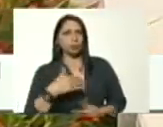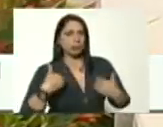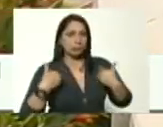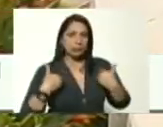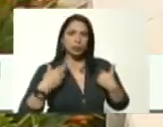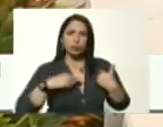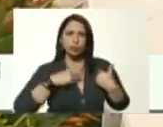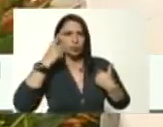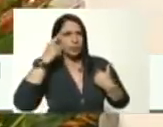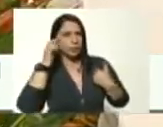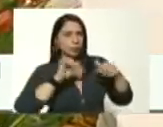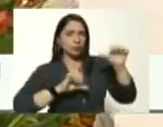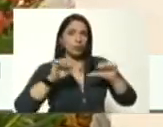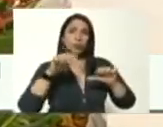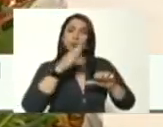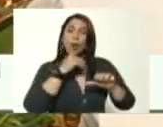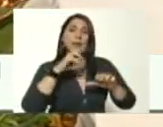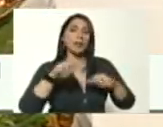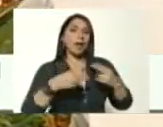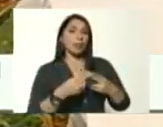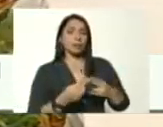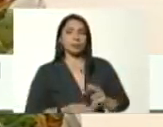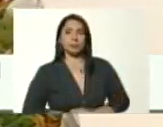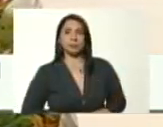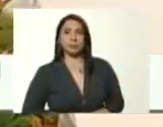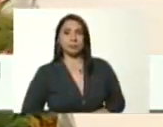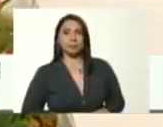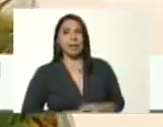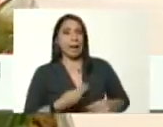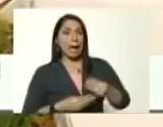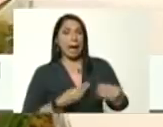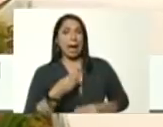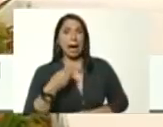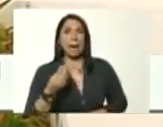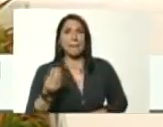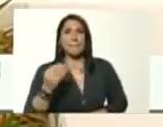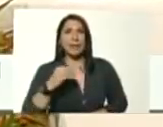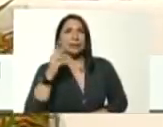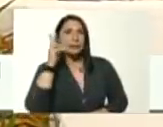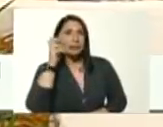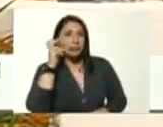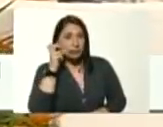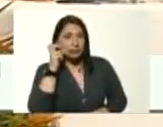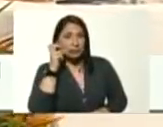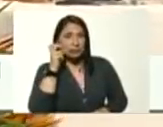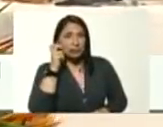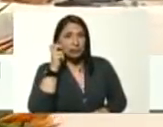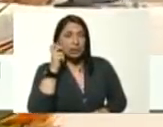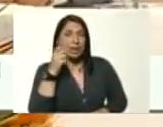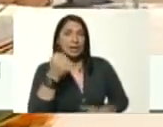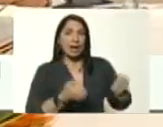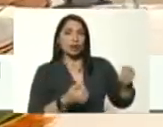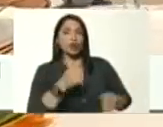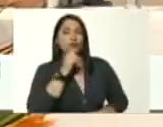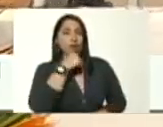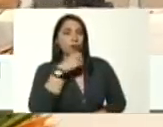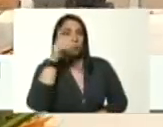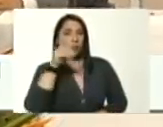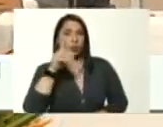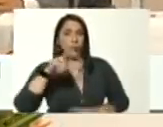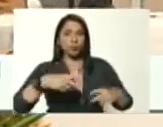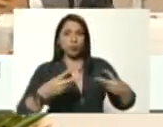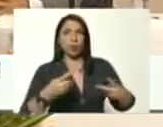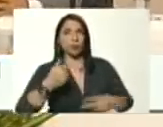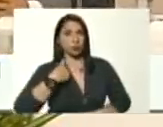bien no hay nada que haga más ruido que un carro viejo y en diputados nuevos pues yo aunque soy un diputado